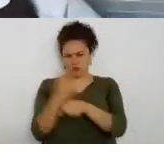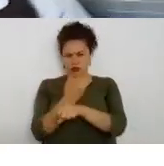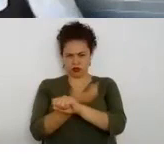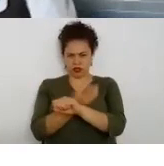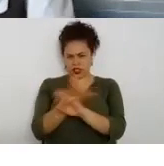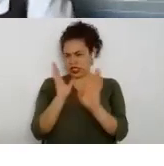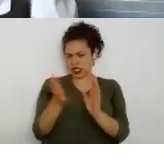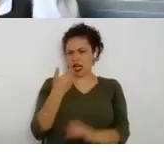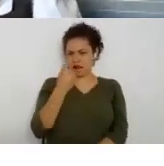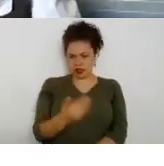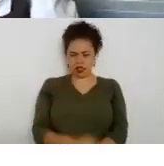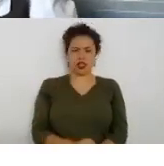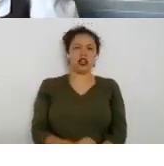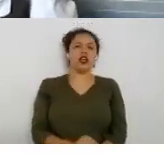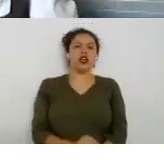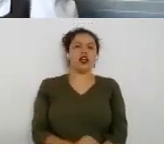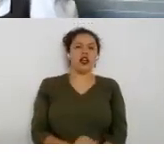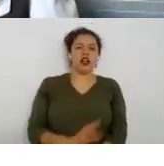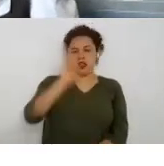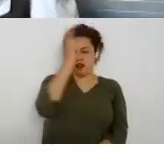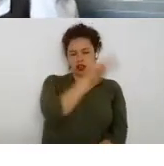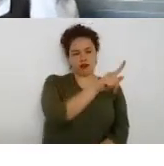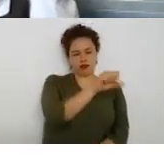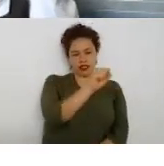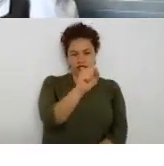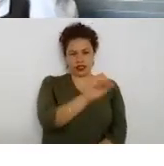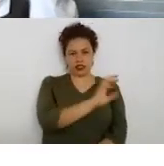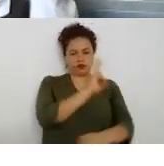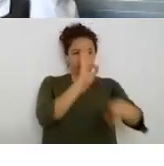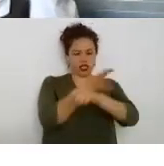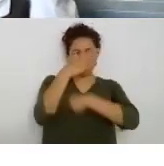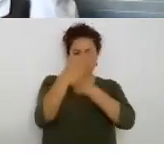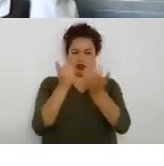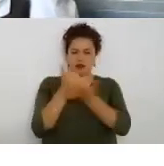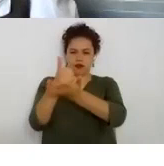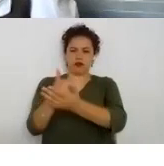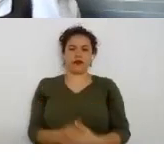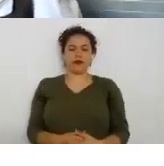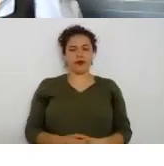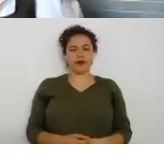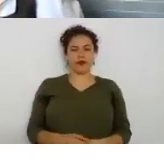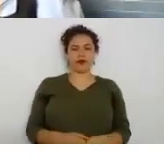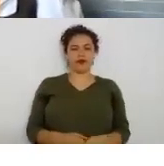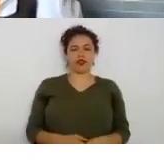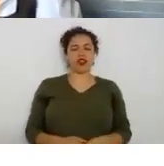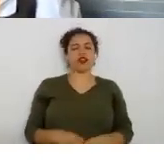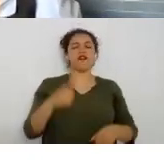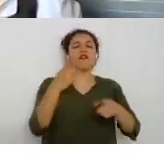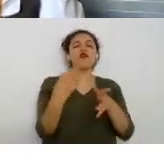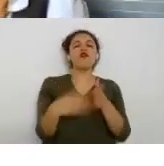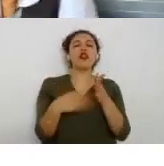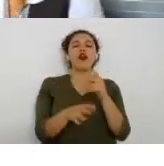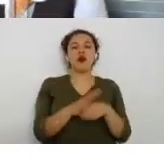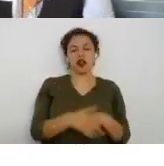demás. Recordemos el protocolo PAS. Proteger, avisar, socorrer. ¿Qué paso nos estamos saltando aquí? ¿O qué